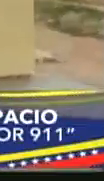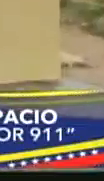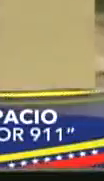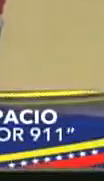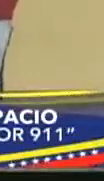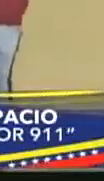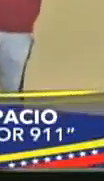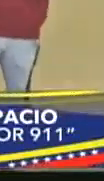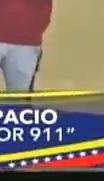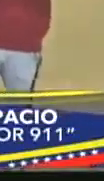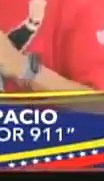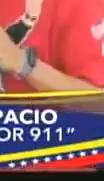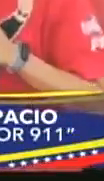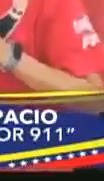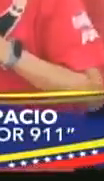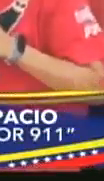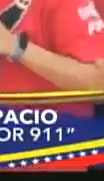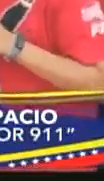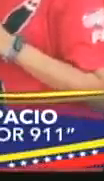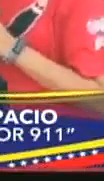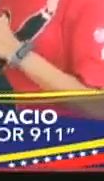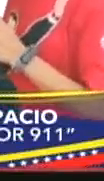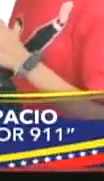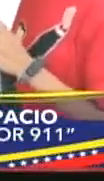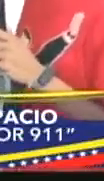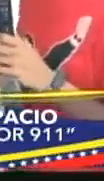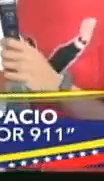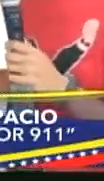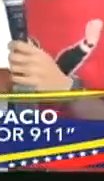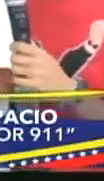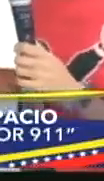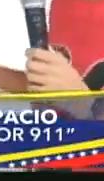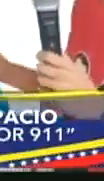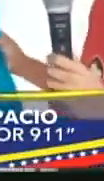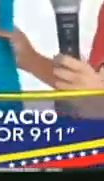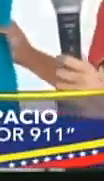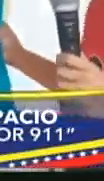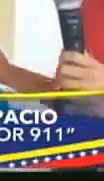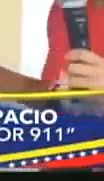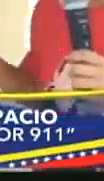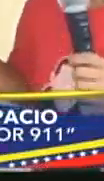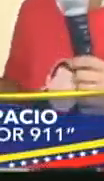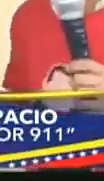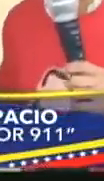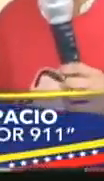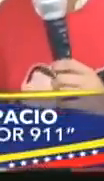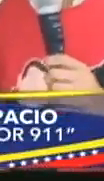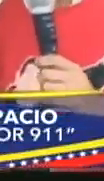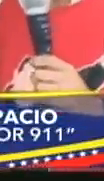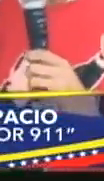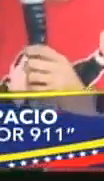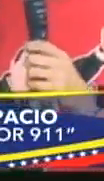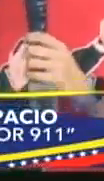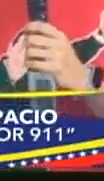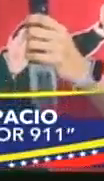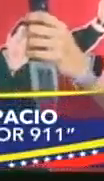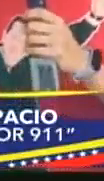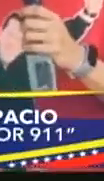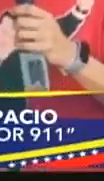estamos haciendo la entrega a la familia Marín de su vivienda, emanada por las orientaciones que usted